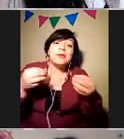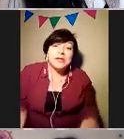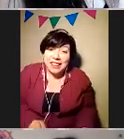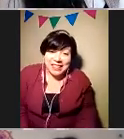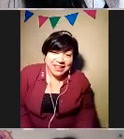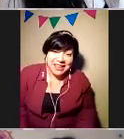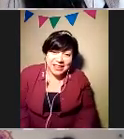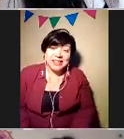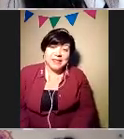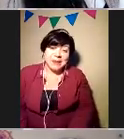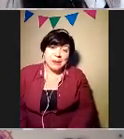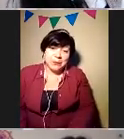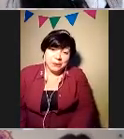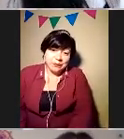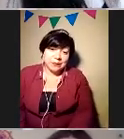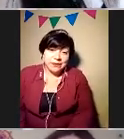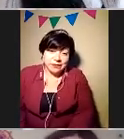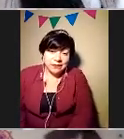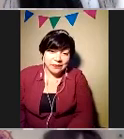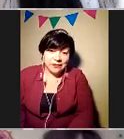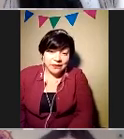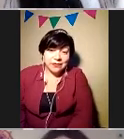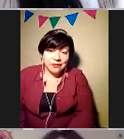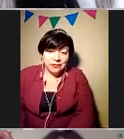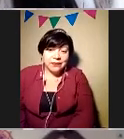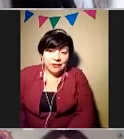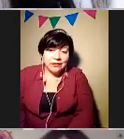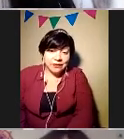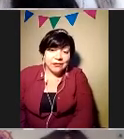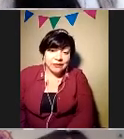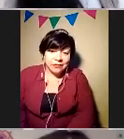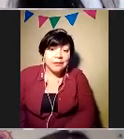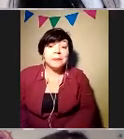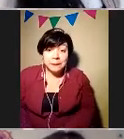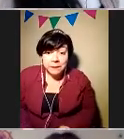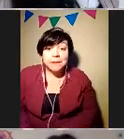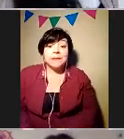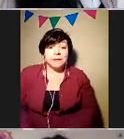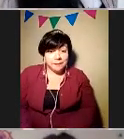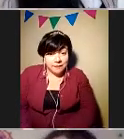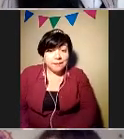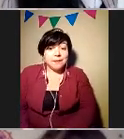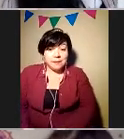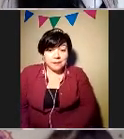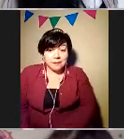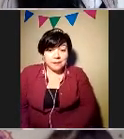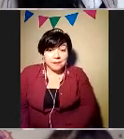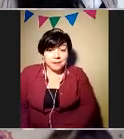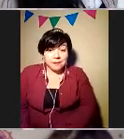plásticas, dependen bueno, de nosotros. Igual lo vamos a hablar el próximo domingo, pero la identidad de género y la ropa, como para que vengan el